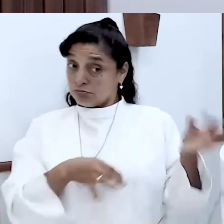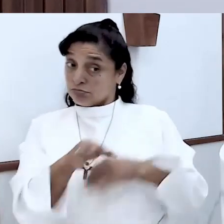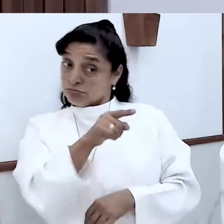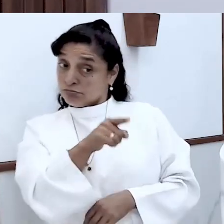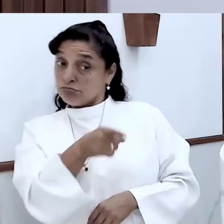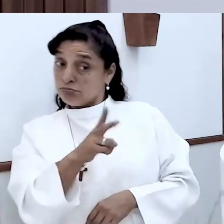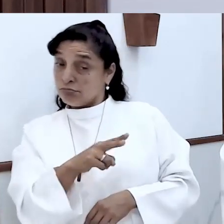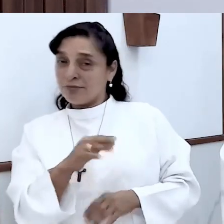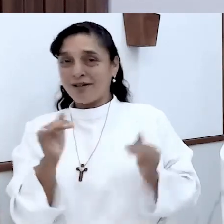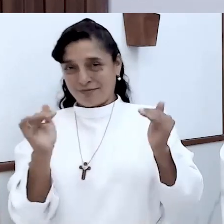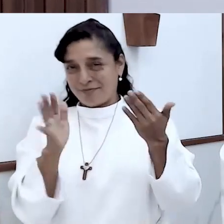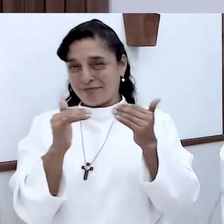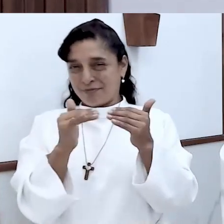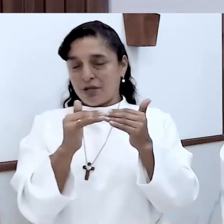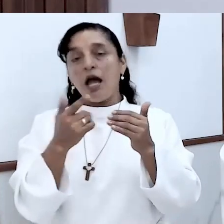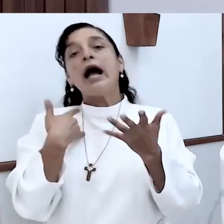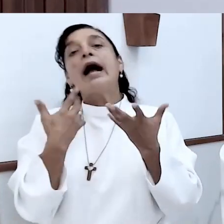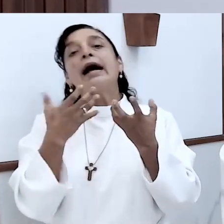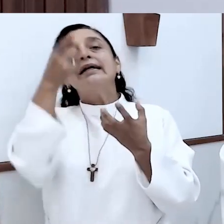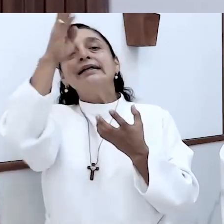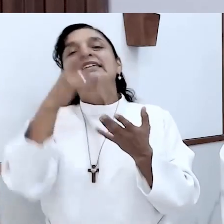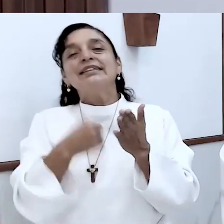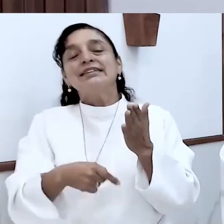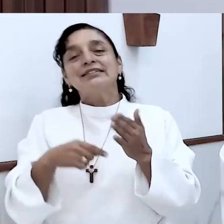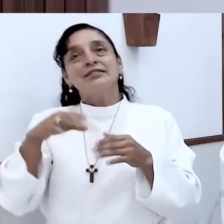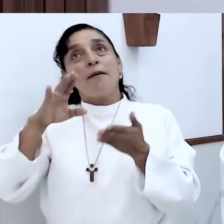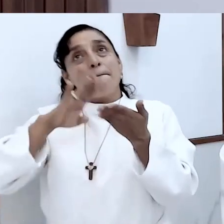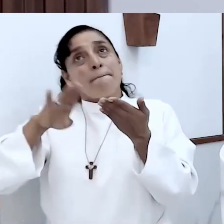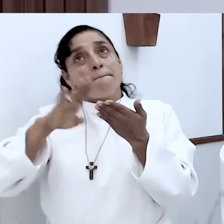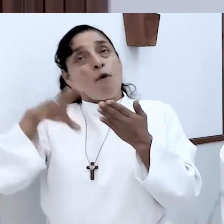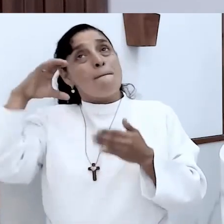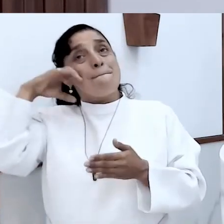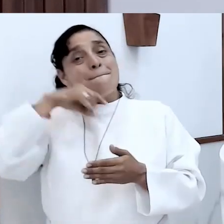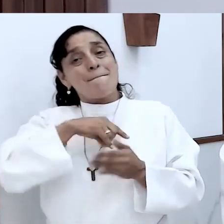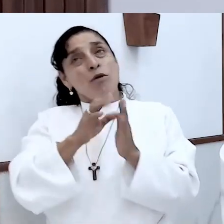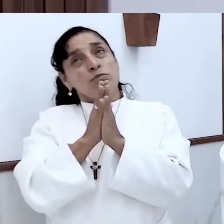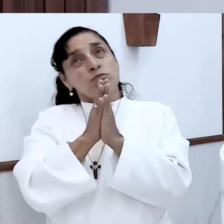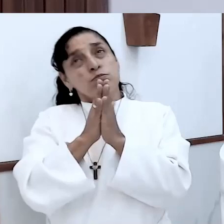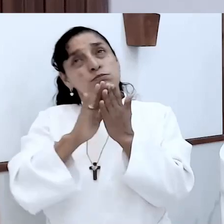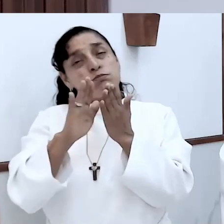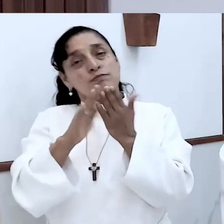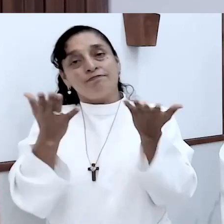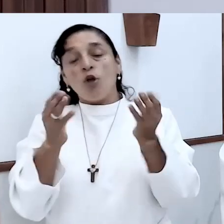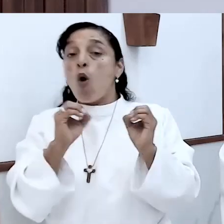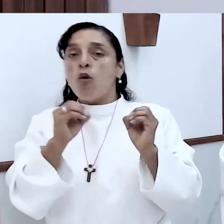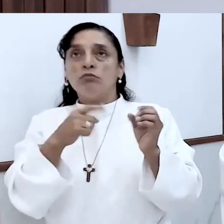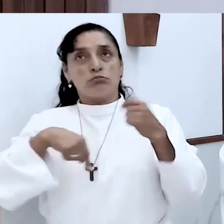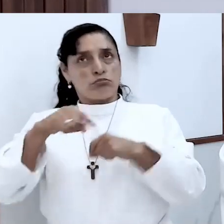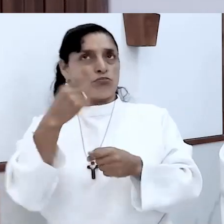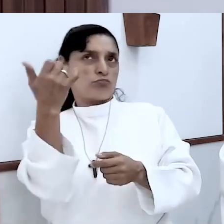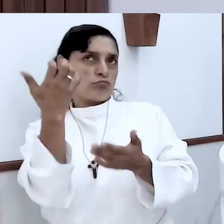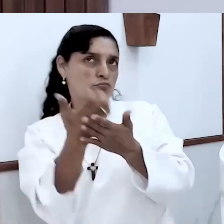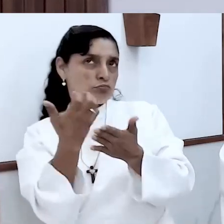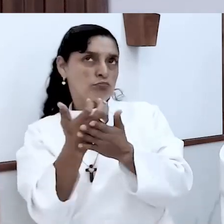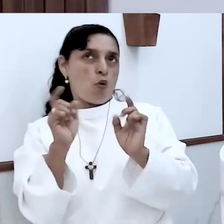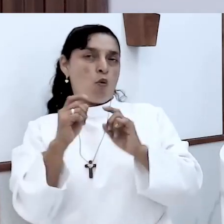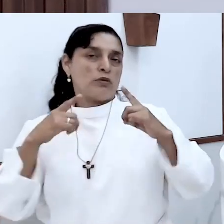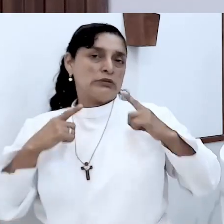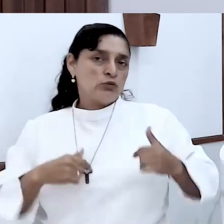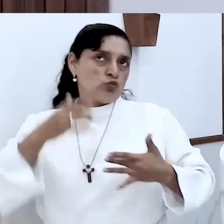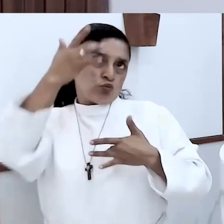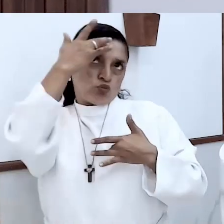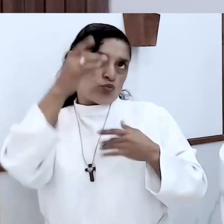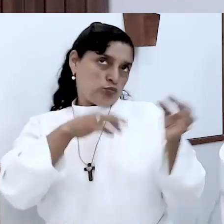en este caso el perdón de los pecados, o también otro favor, de carácter inclusive material, la salud, por